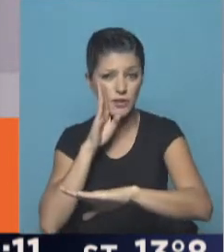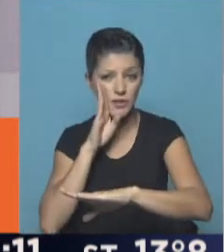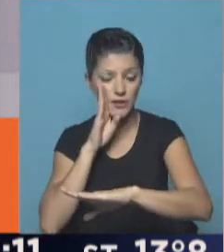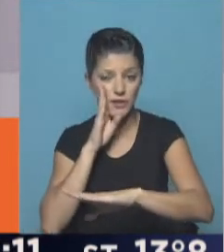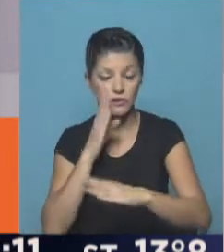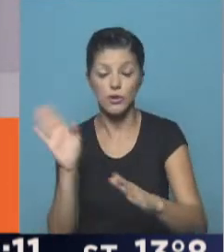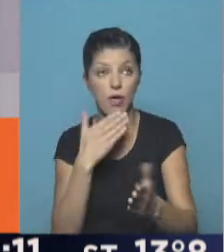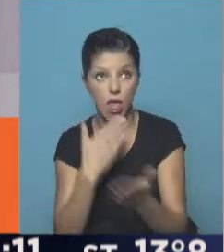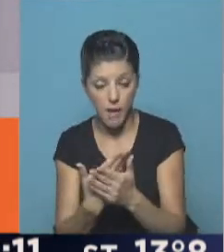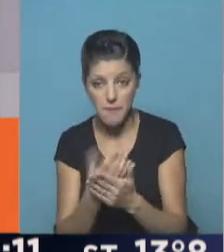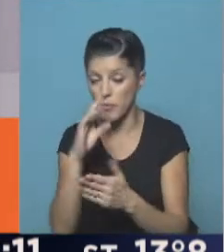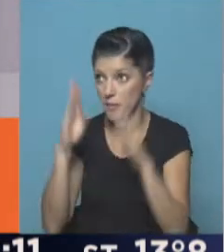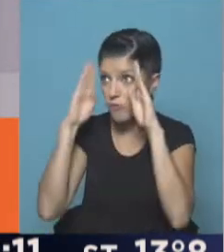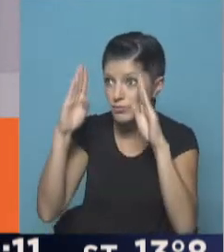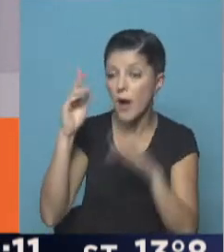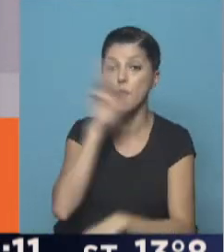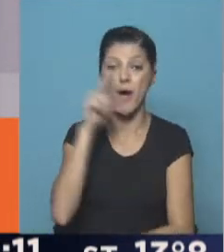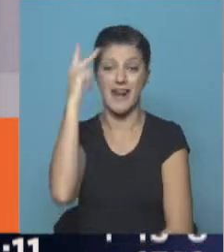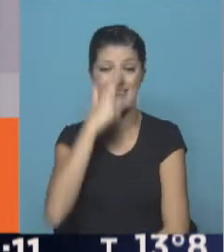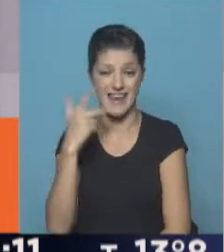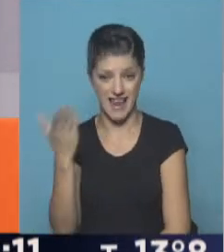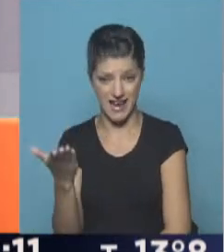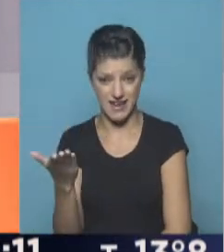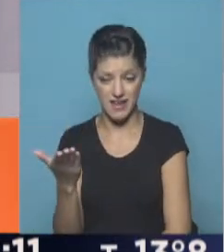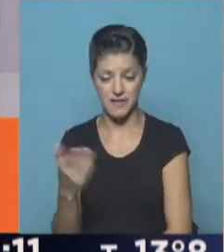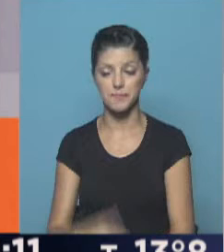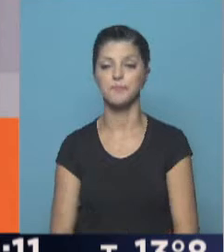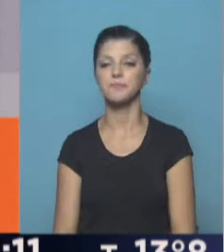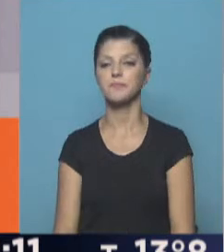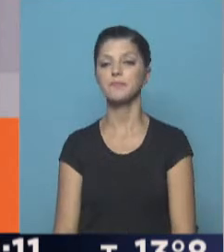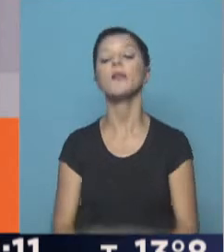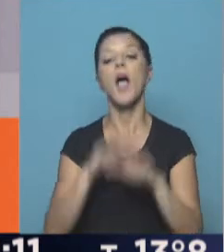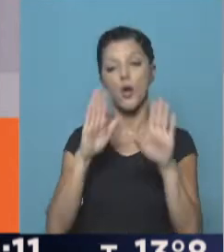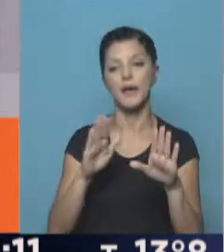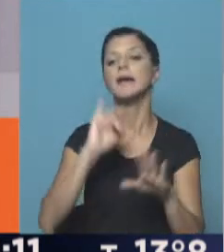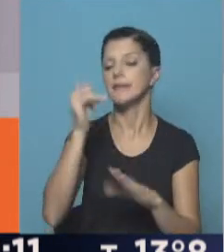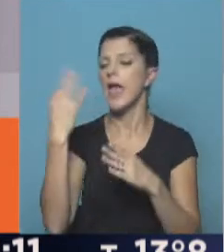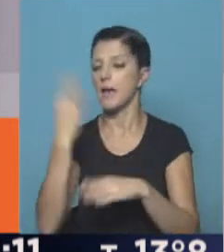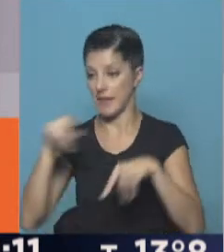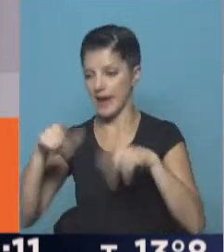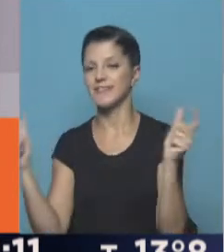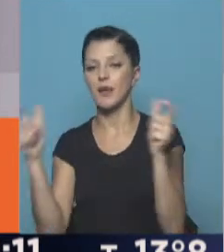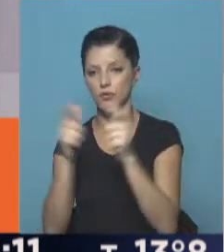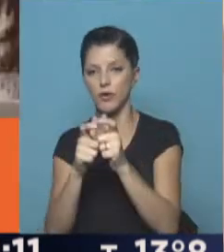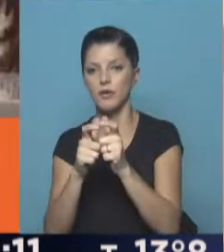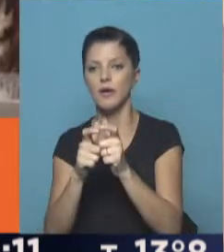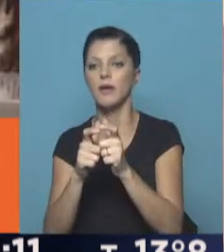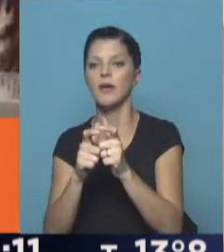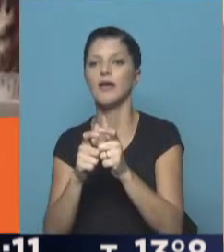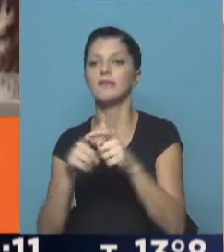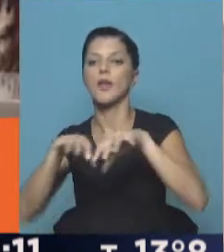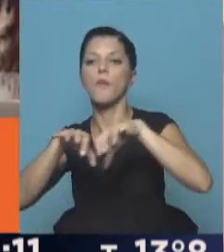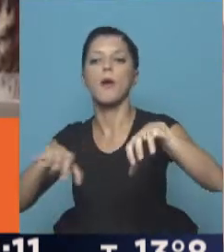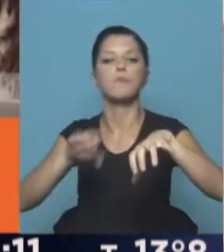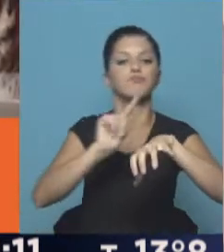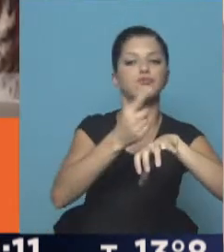Clinton, ¿sí? Y lo que sí es cierto es que Estados Unidos queda aislado en la cumbre esta y quedan los otros 19 países.